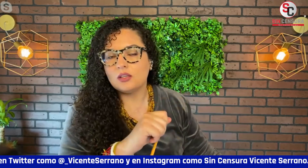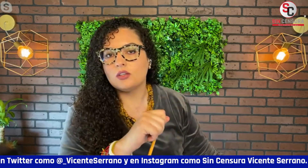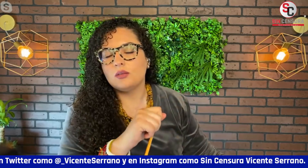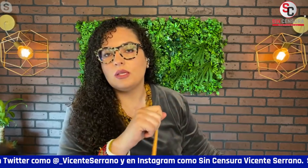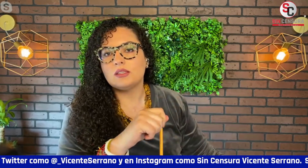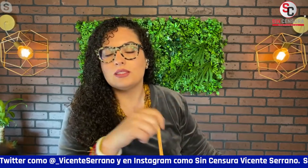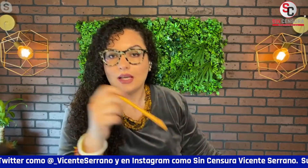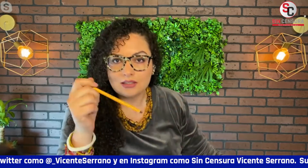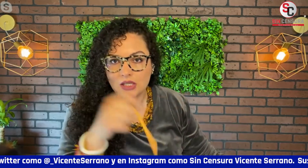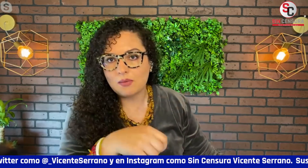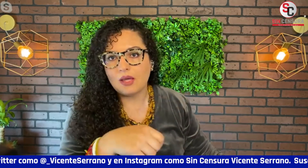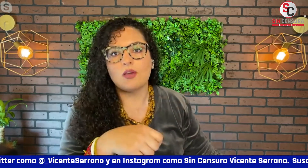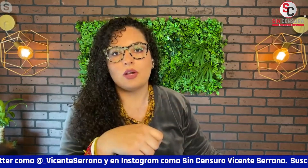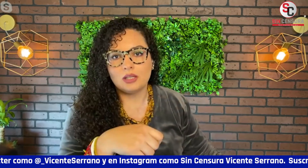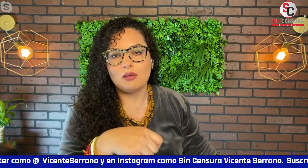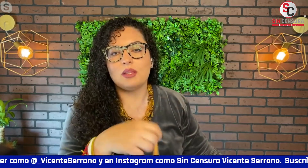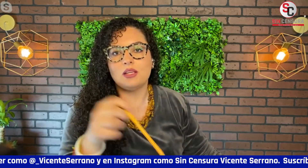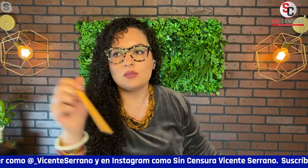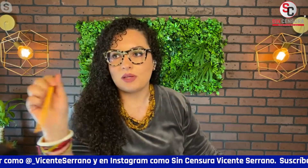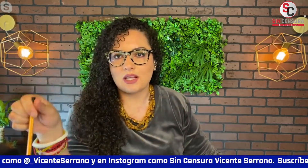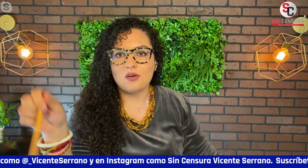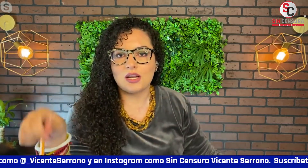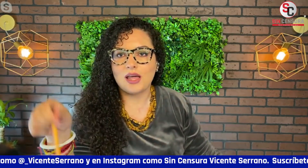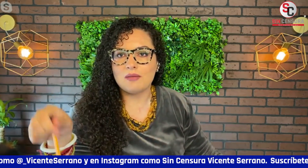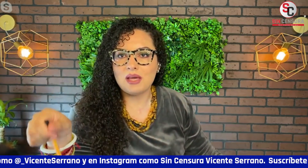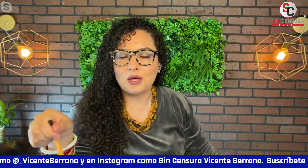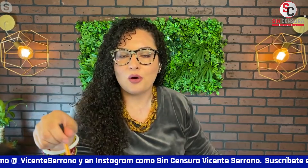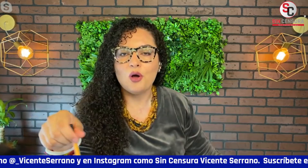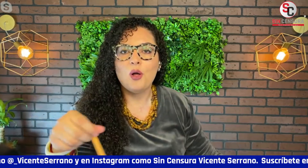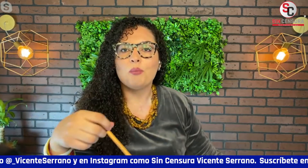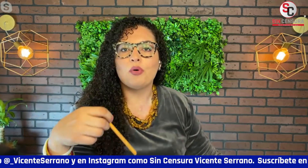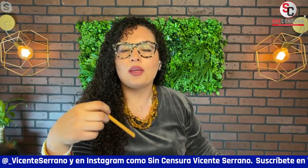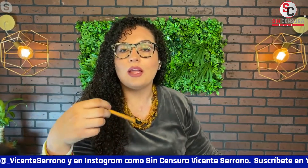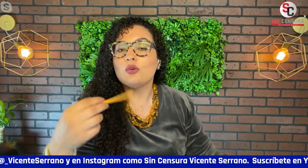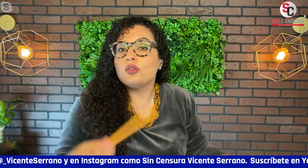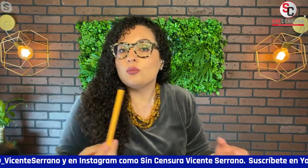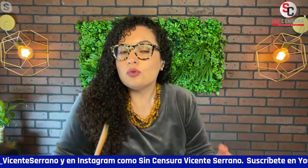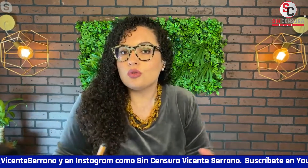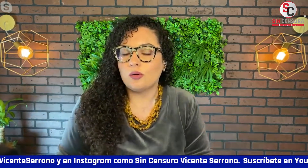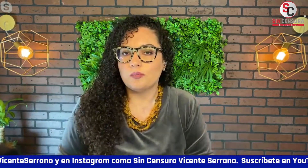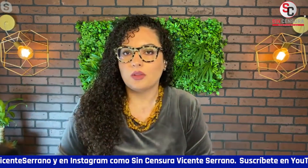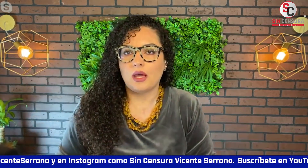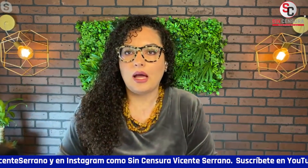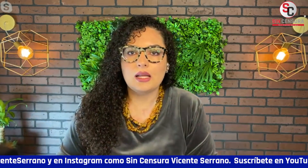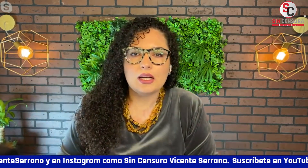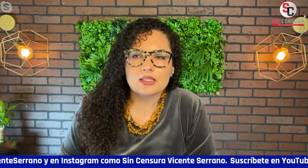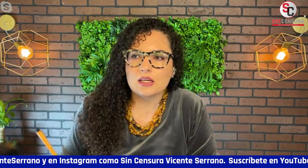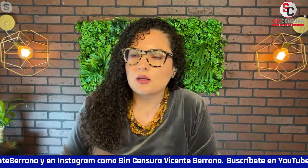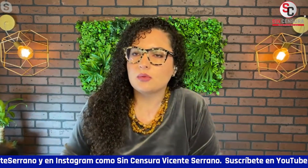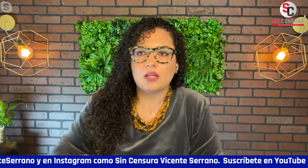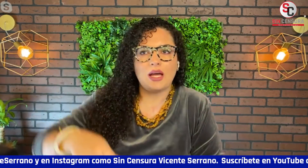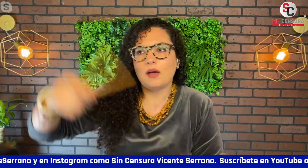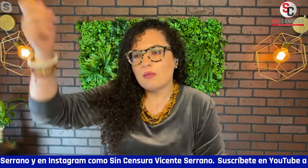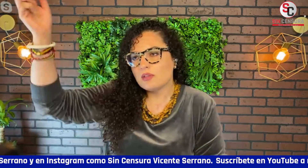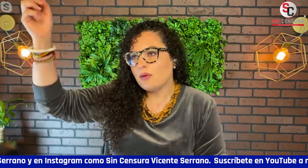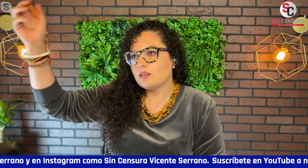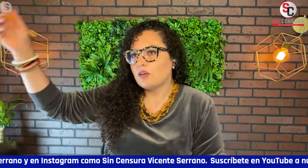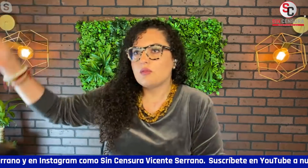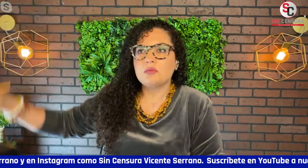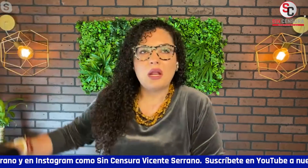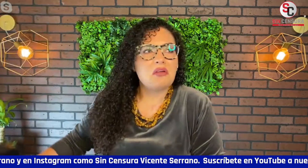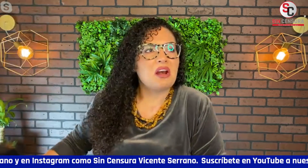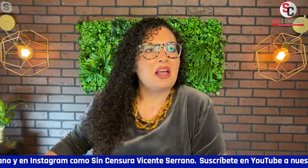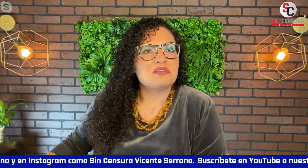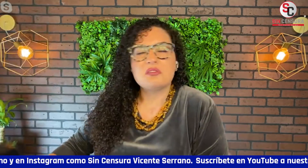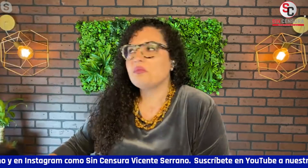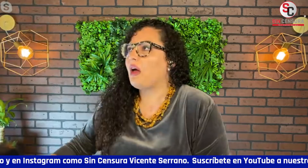nota de The Economist se exhibe que efectivamente les pasaron línea de México, porque dudo mucho que alguien así como, vamos a ver, estoy en